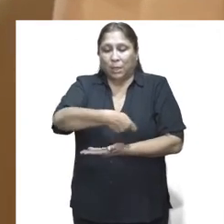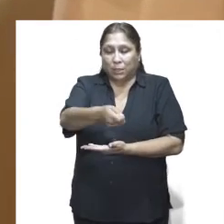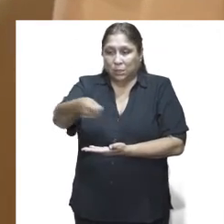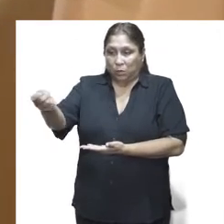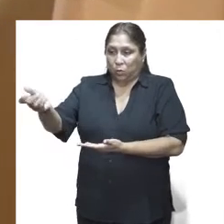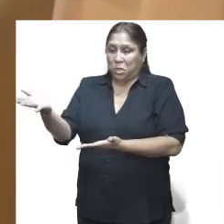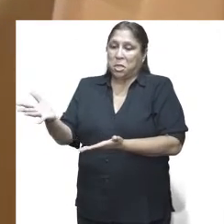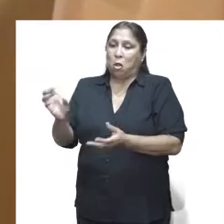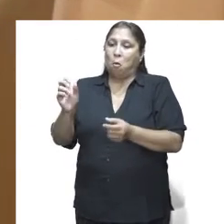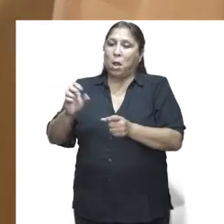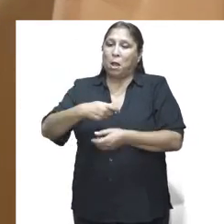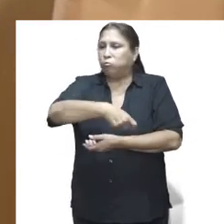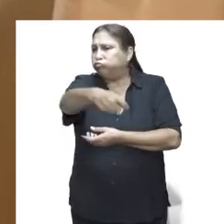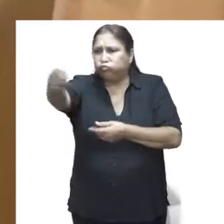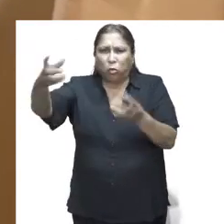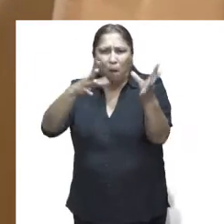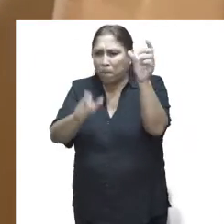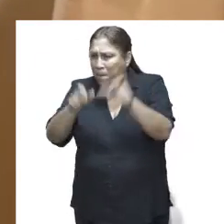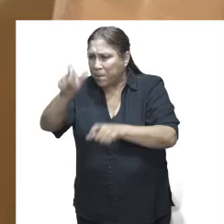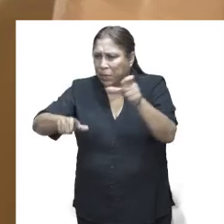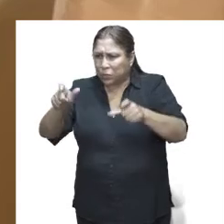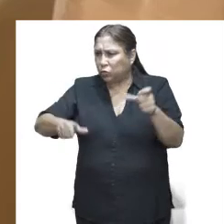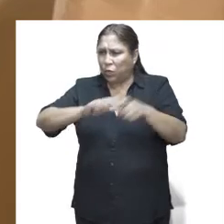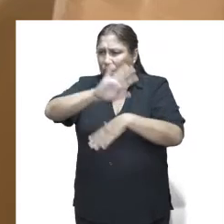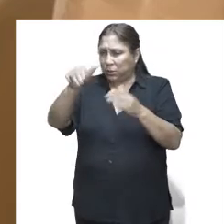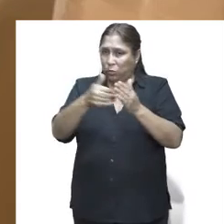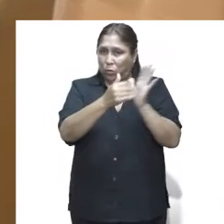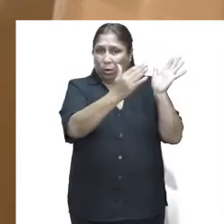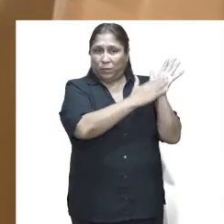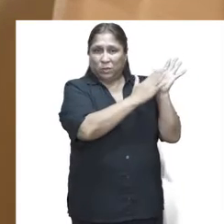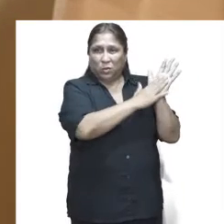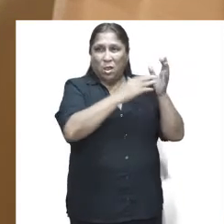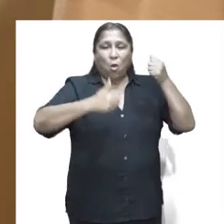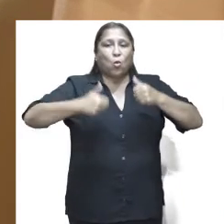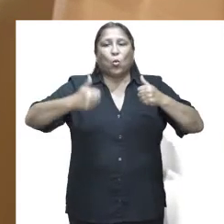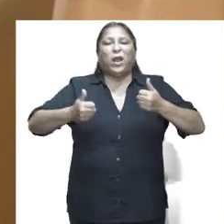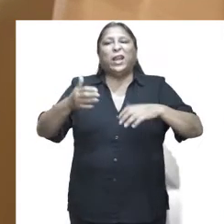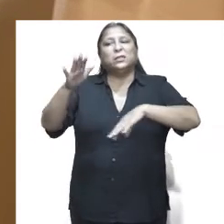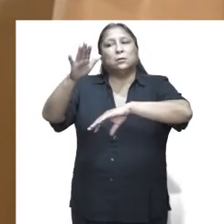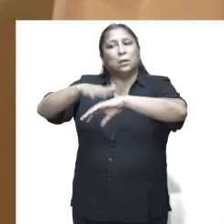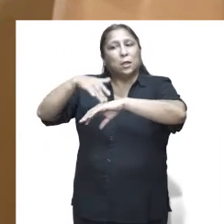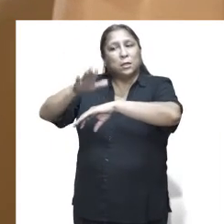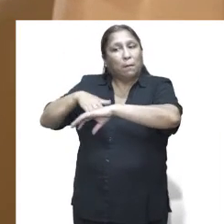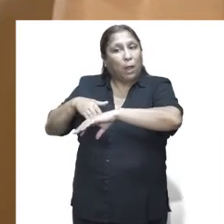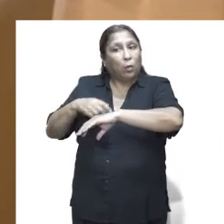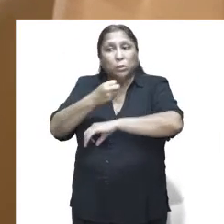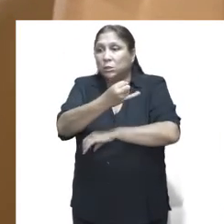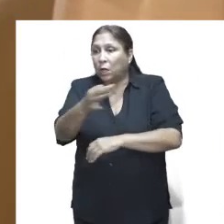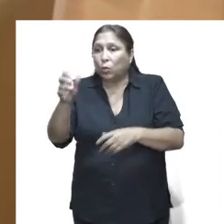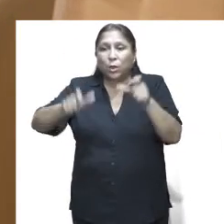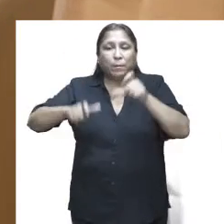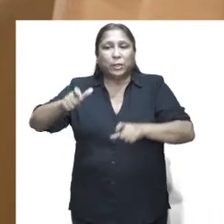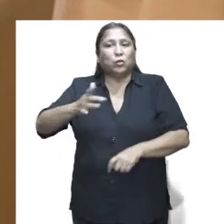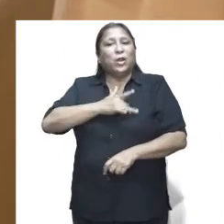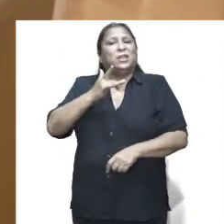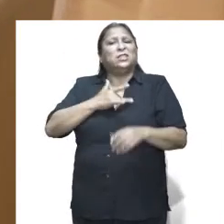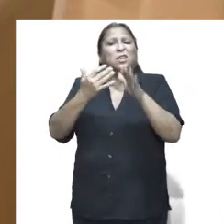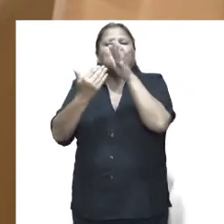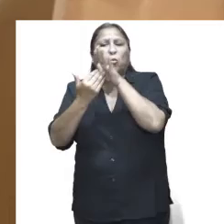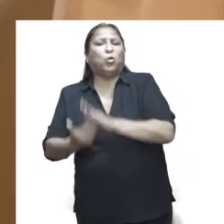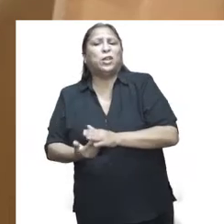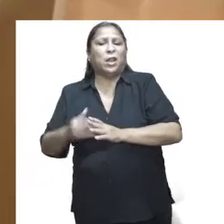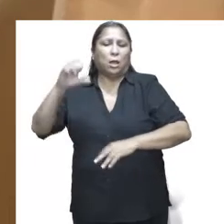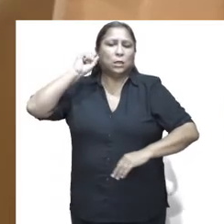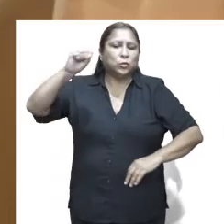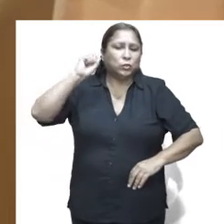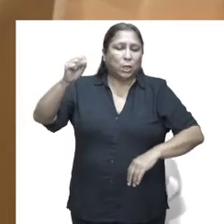en todo el Perú, la Defensoría del Pueblo. ¿Cuál sería la invocación si alguna persona se ve vulnerada sus derechos